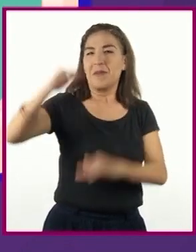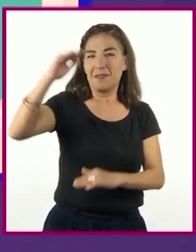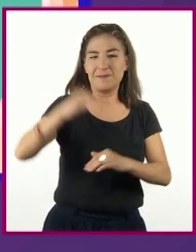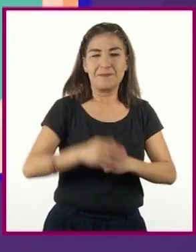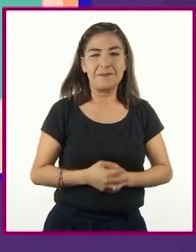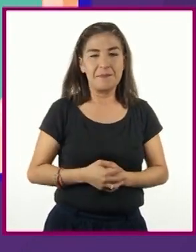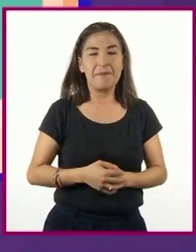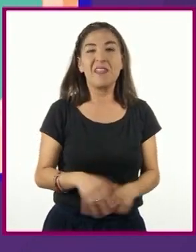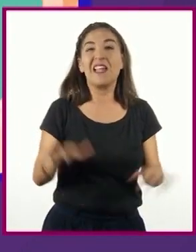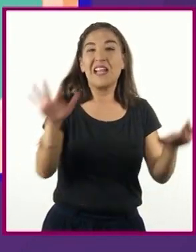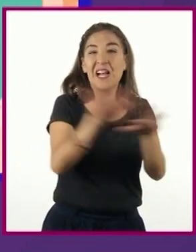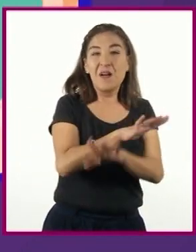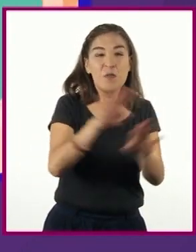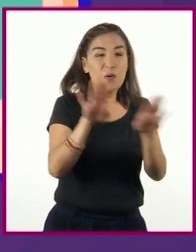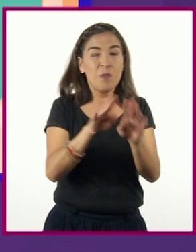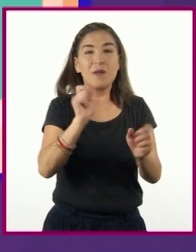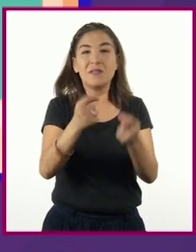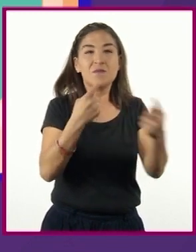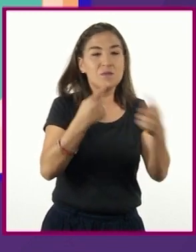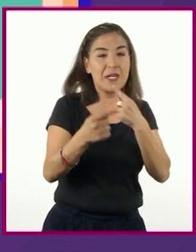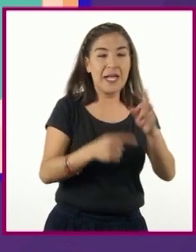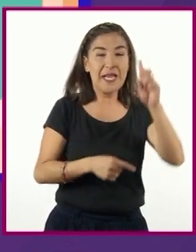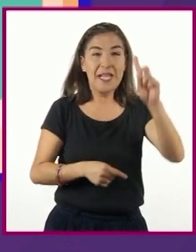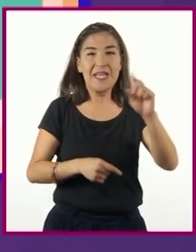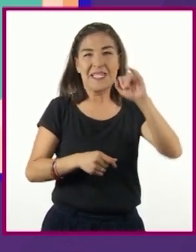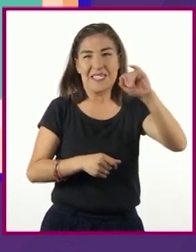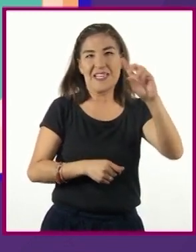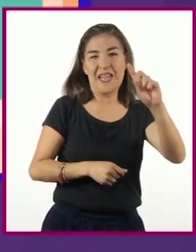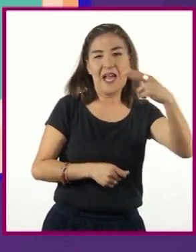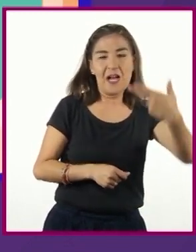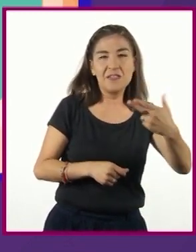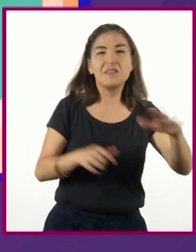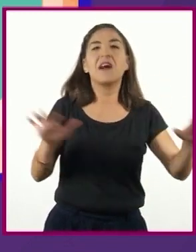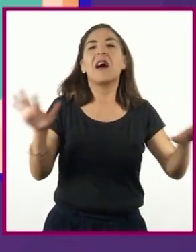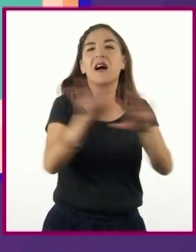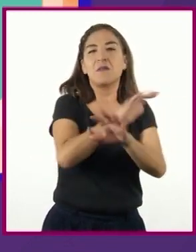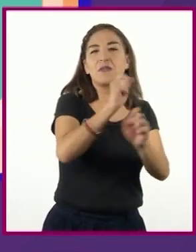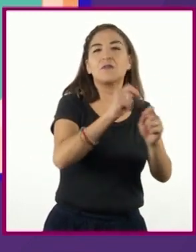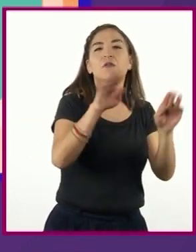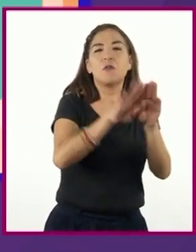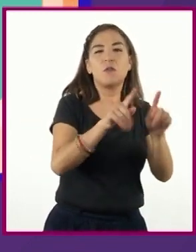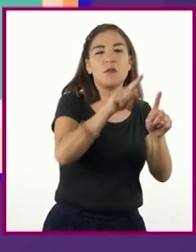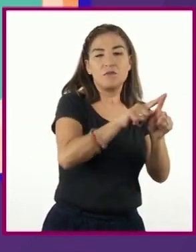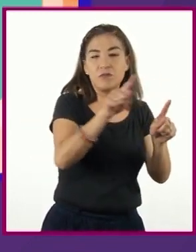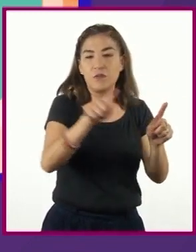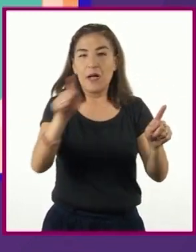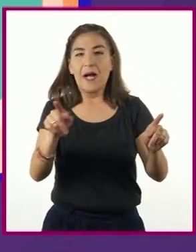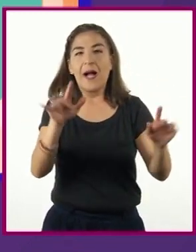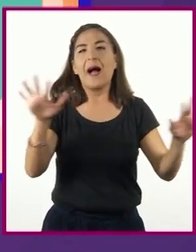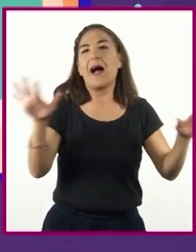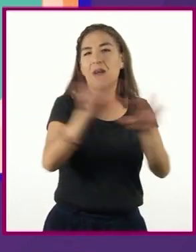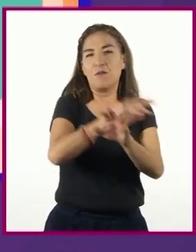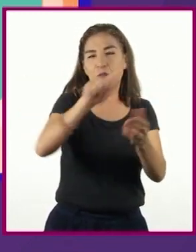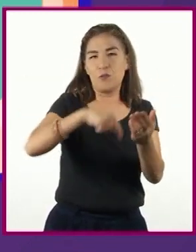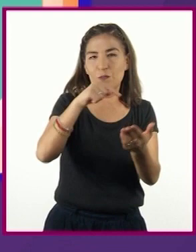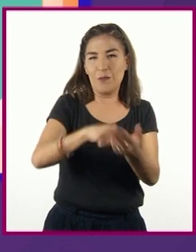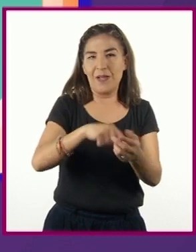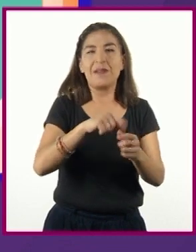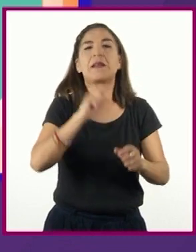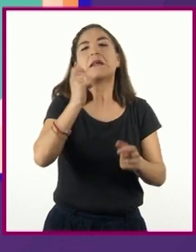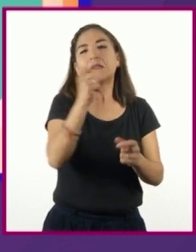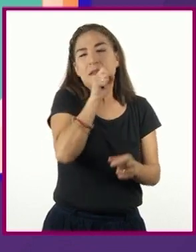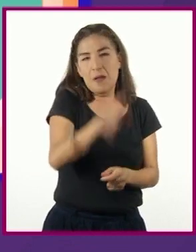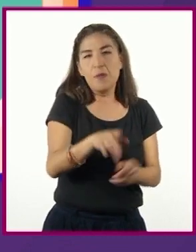hay cambios en algún criterio, el IDH se modifica, posicionando al país en un lugar diferente. El rango